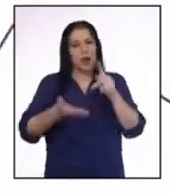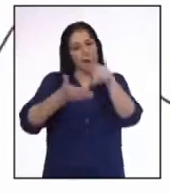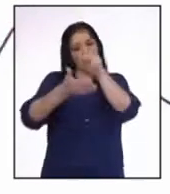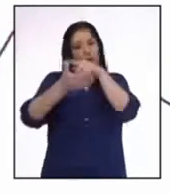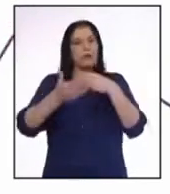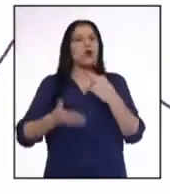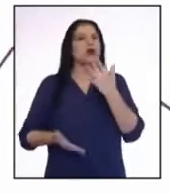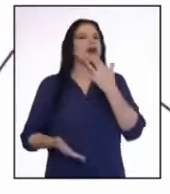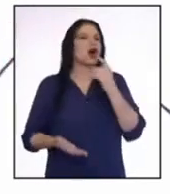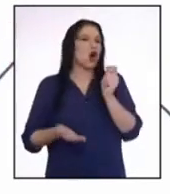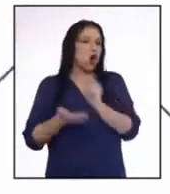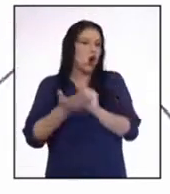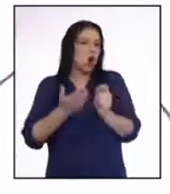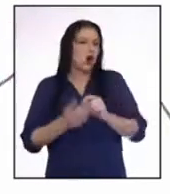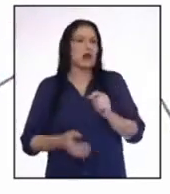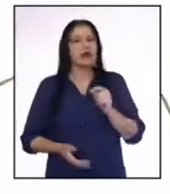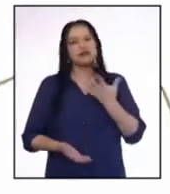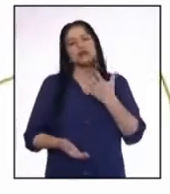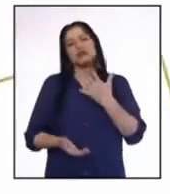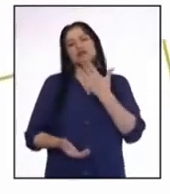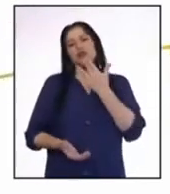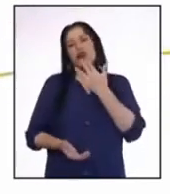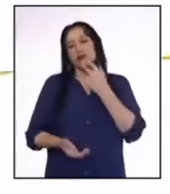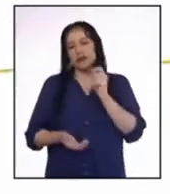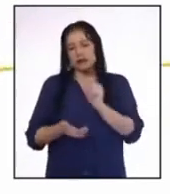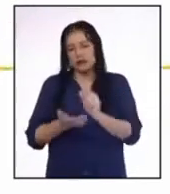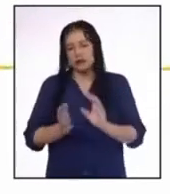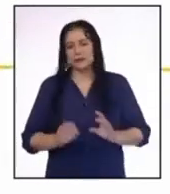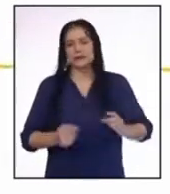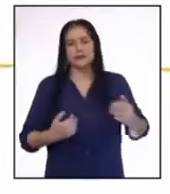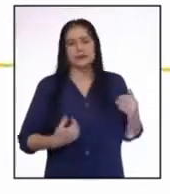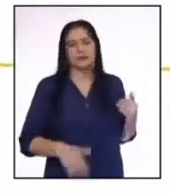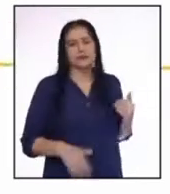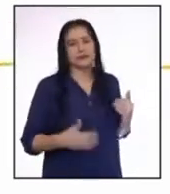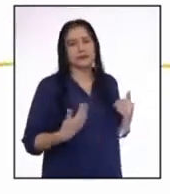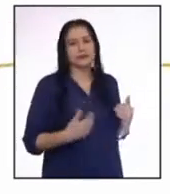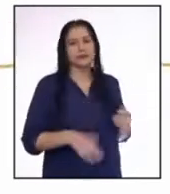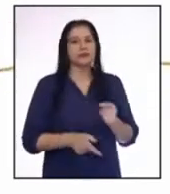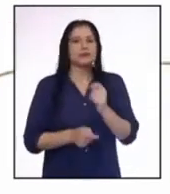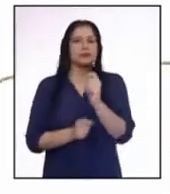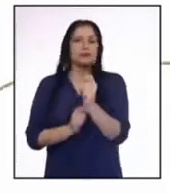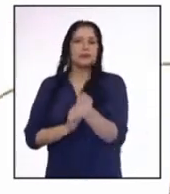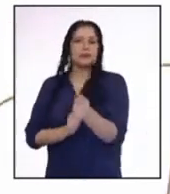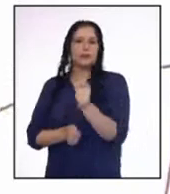Plumones, colores o lápices de color.